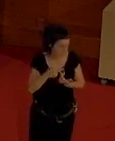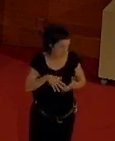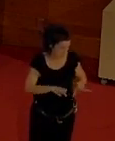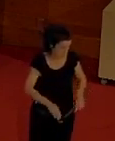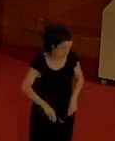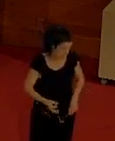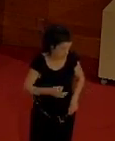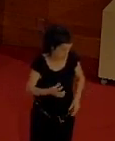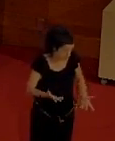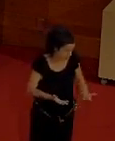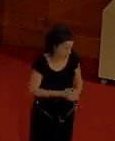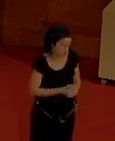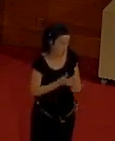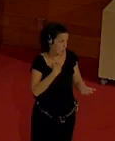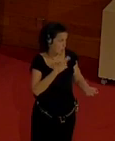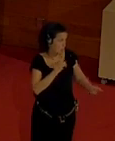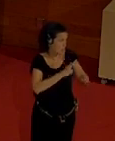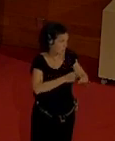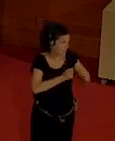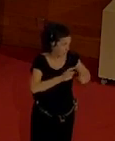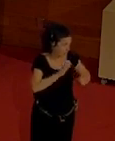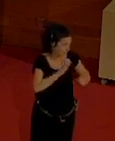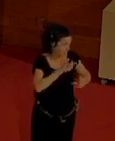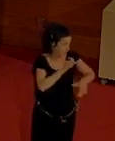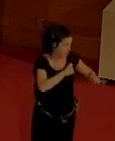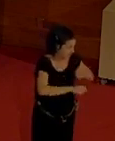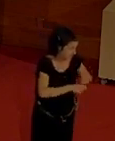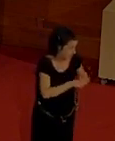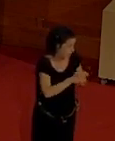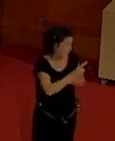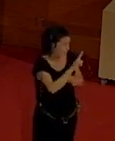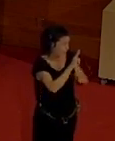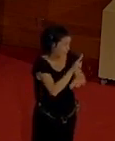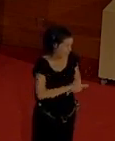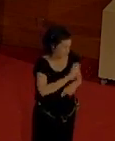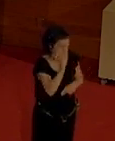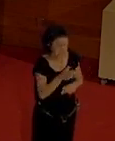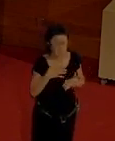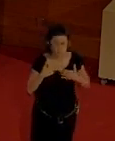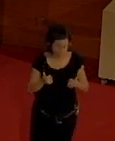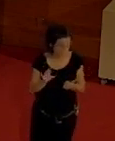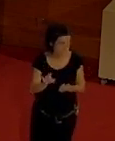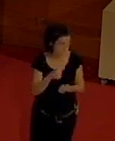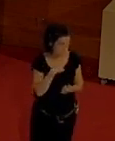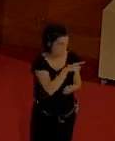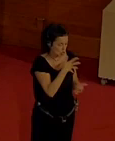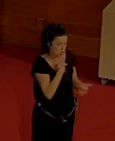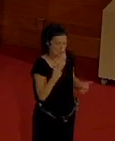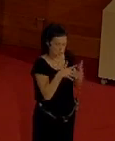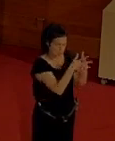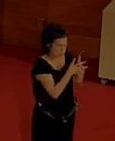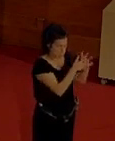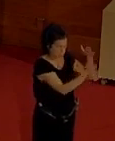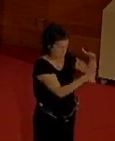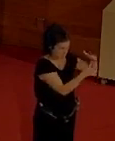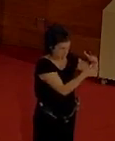otan atlantista vendido al Dólar vale Sí soy vendido al Dólar quiero ser súbito de Estados Unidos a ser